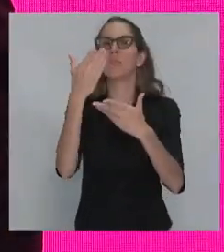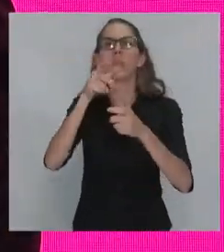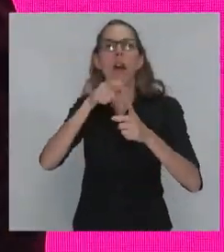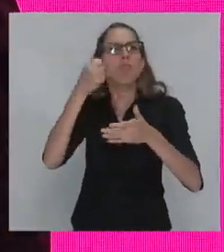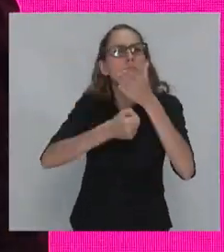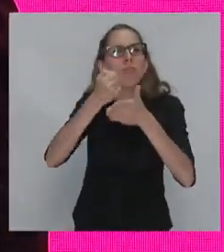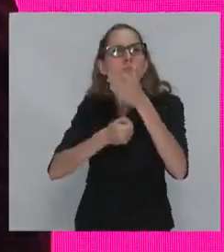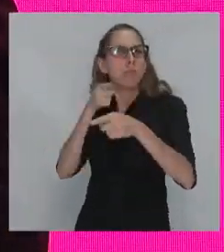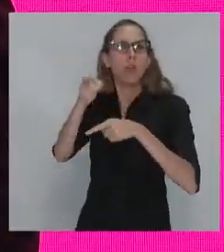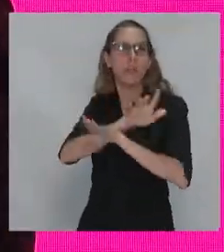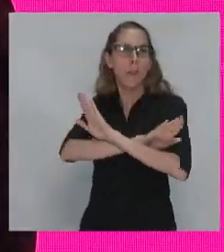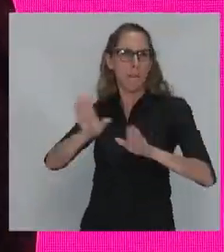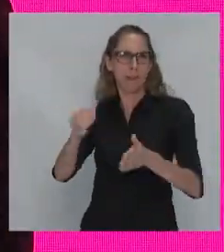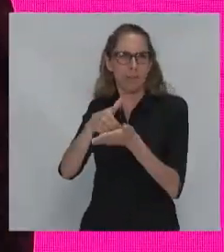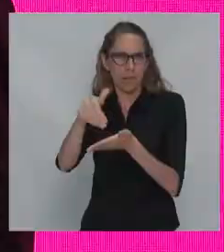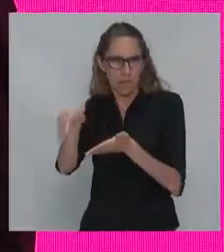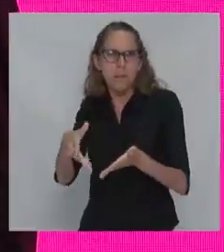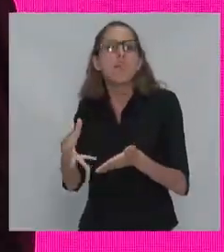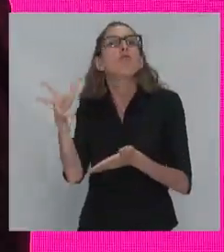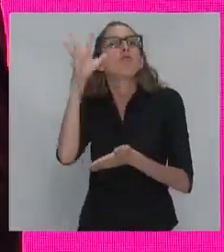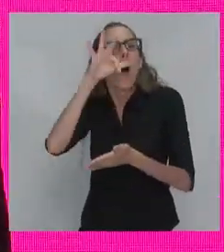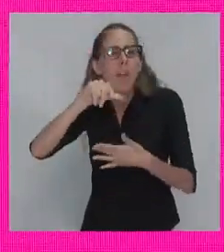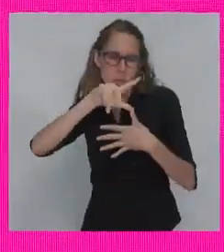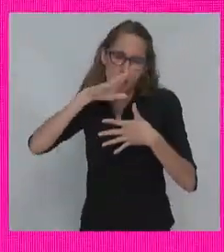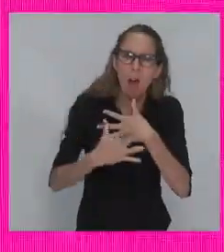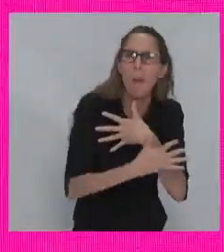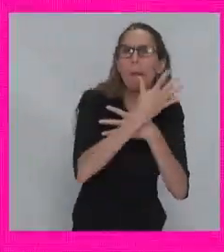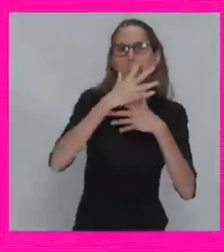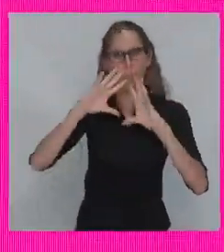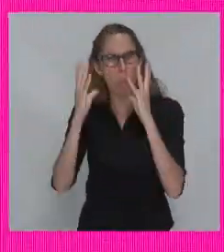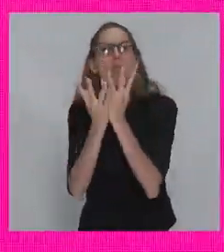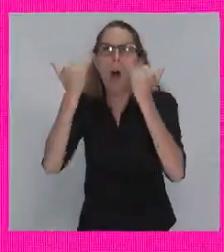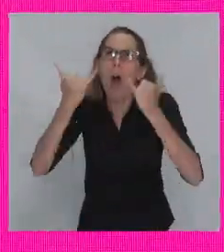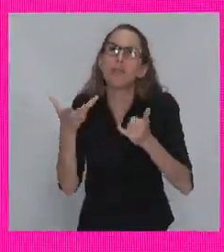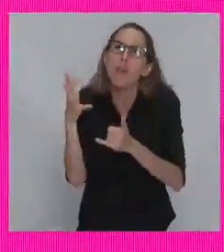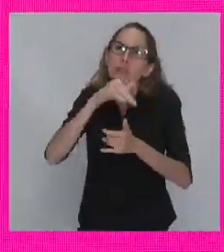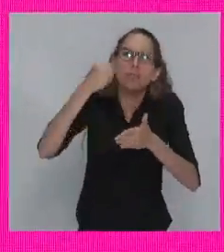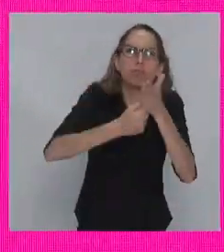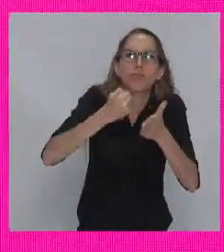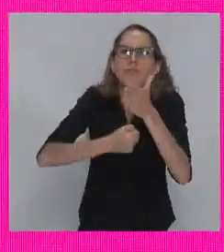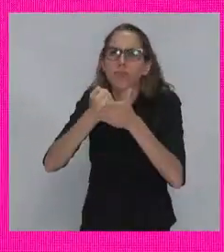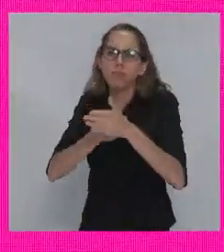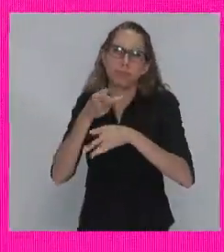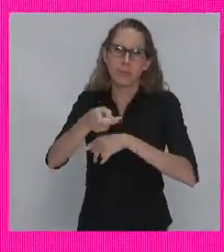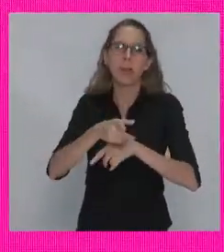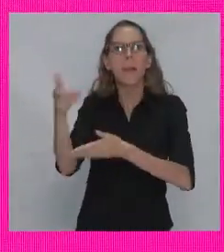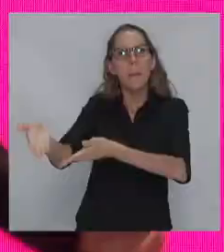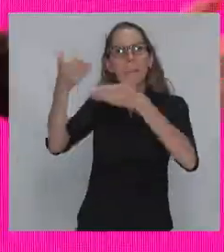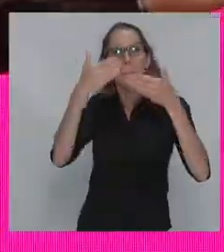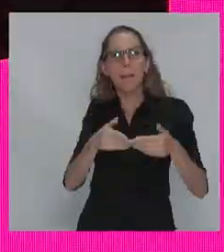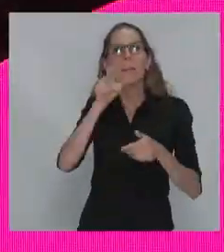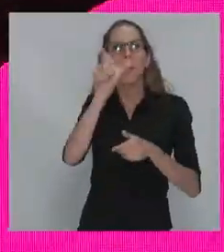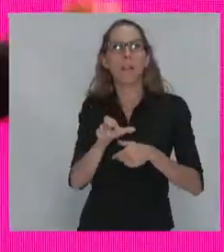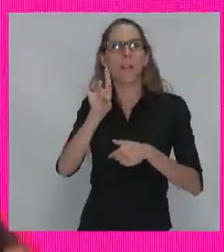el racismo que se producen todos los días en América Latina y en el mundo. Invito a Nilma Limo Gómez y